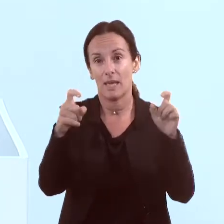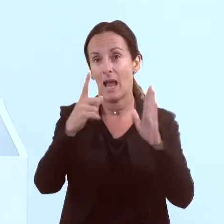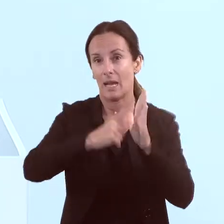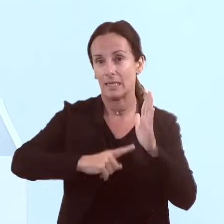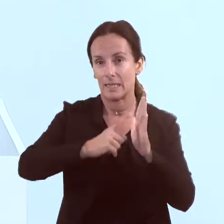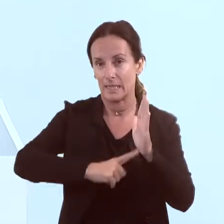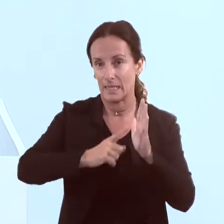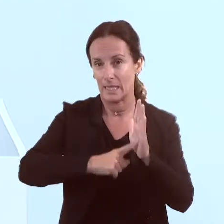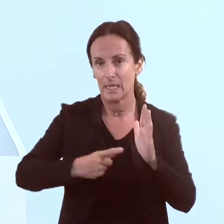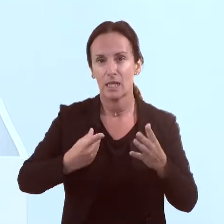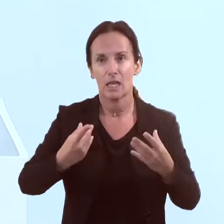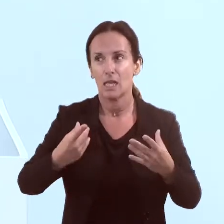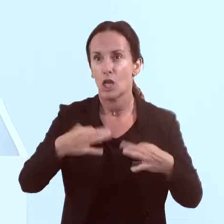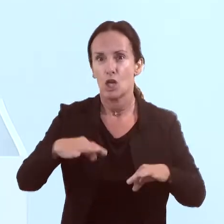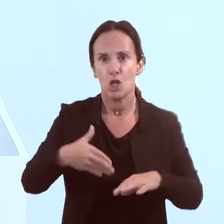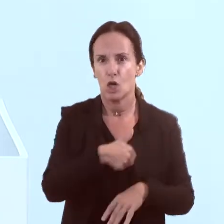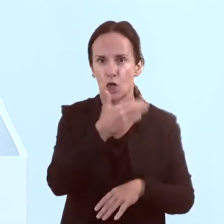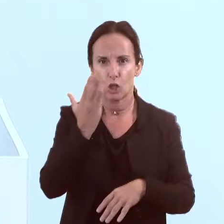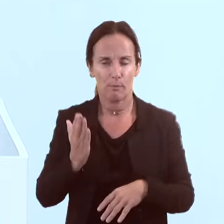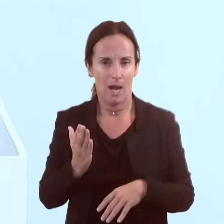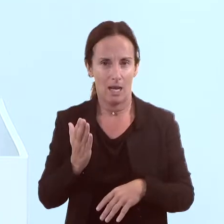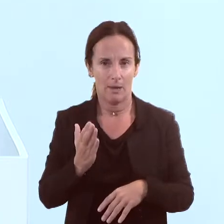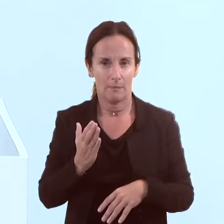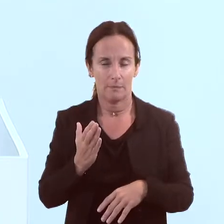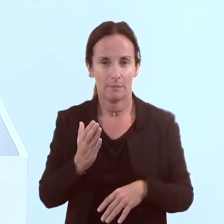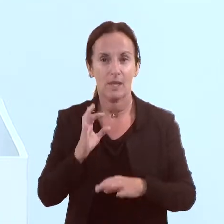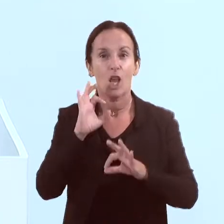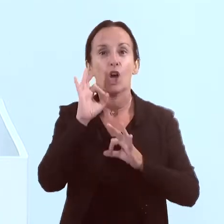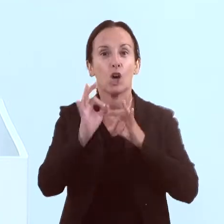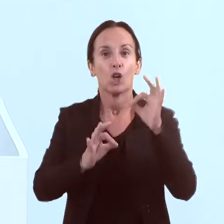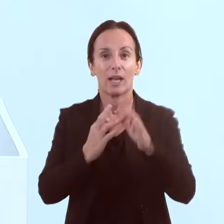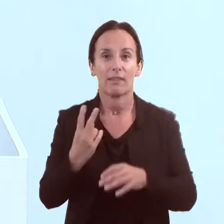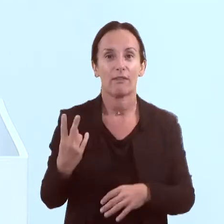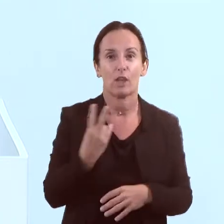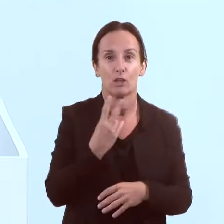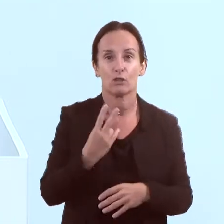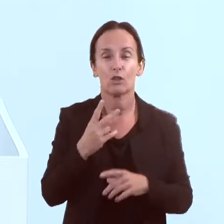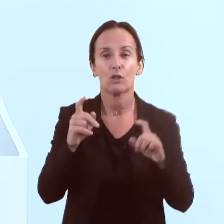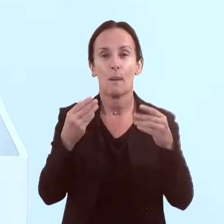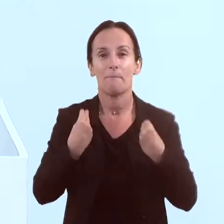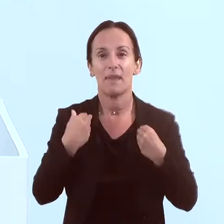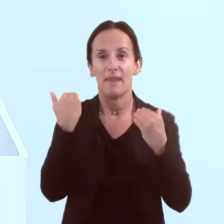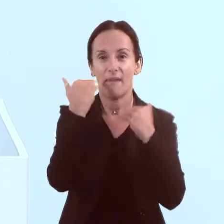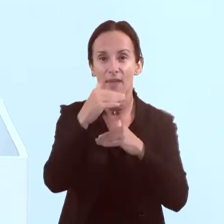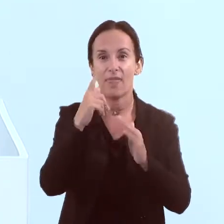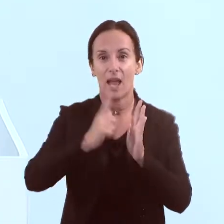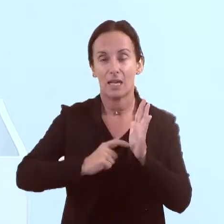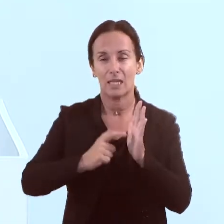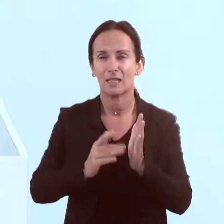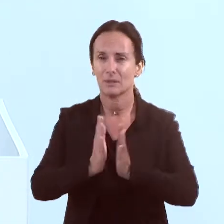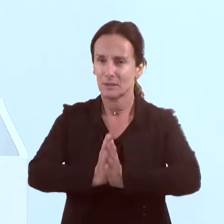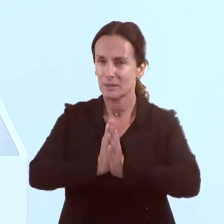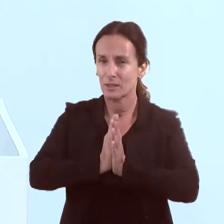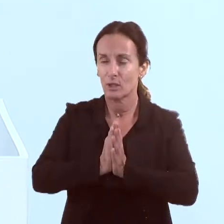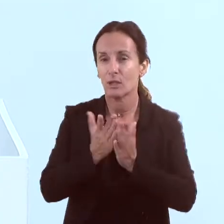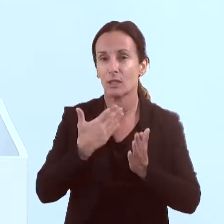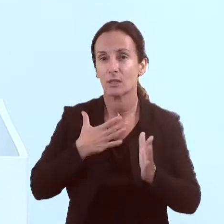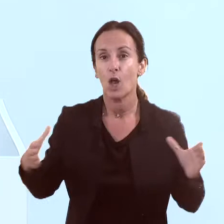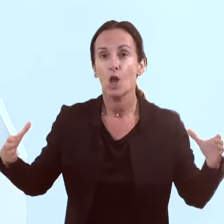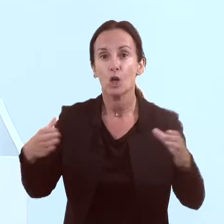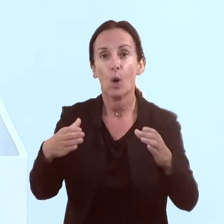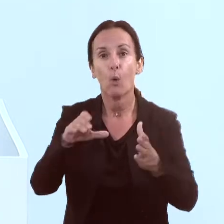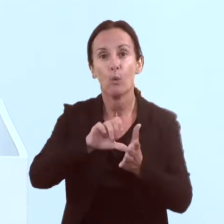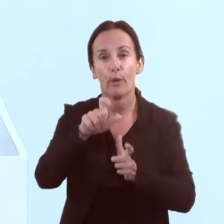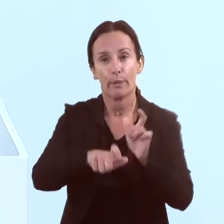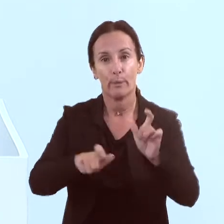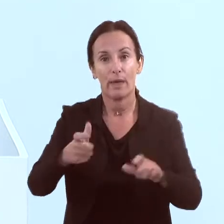absolutamente normalizado. Las dos organizaciones vamos a alquilar vivienda y aquí hacemos un llamamiento al conjunto de la ciudadanía de